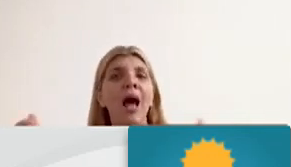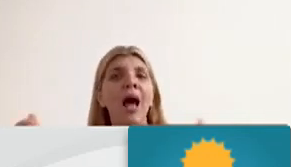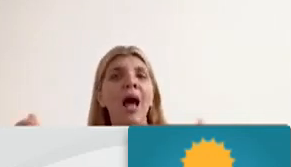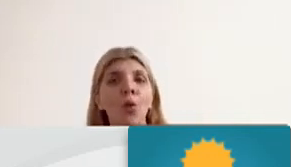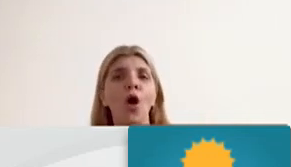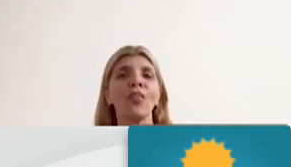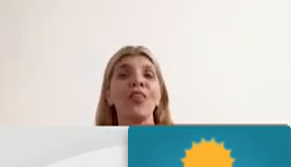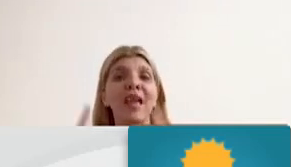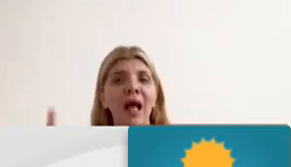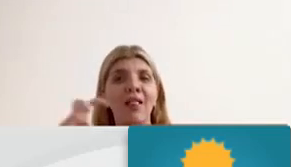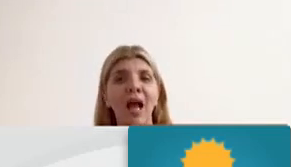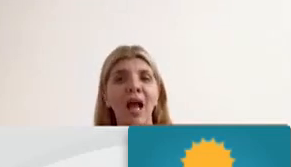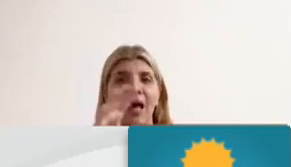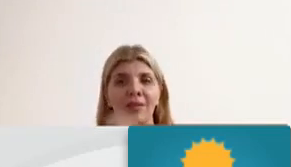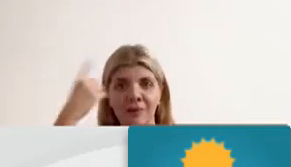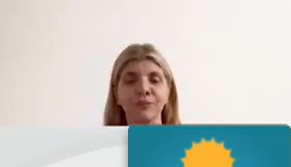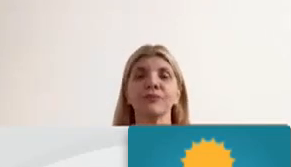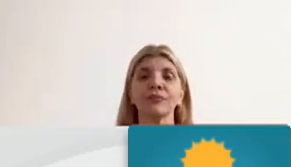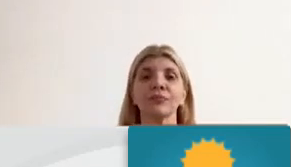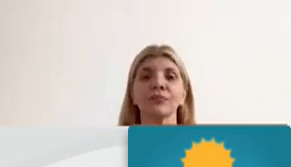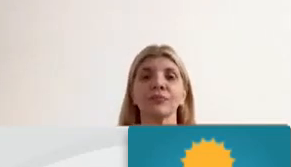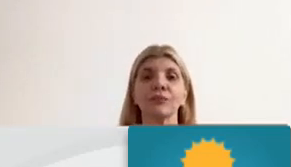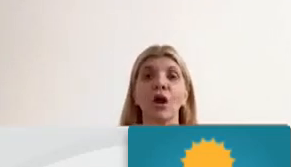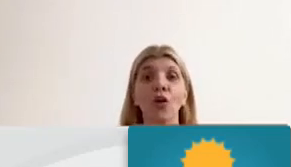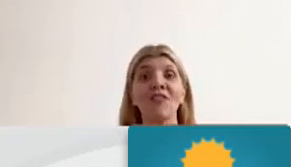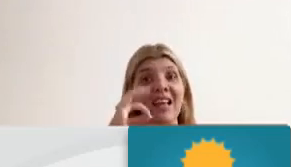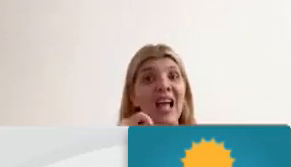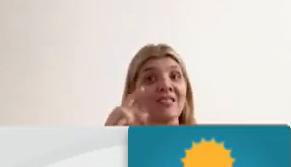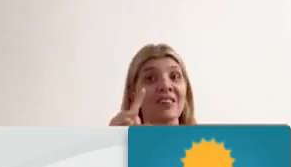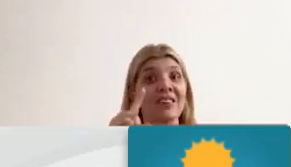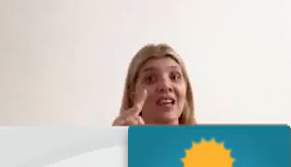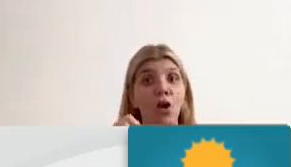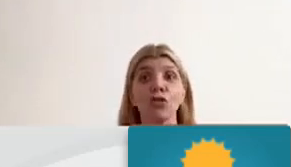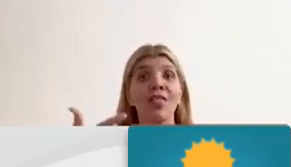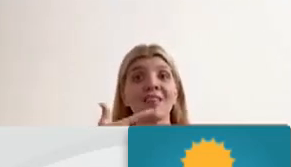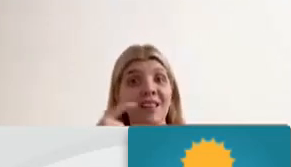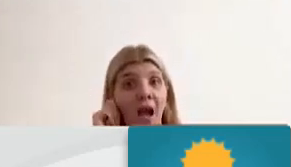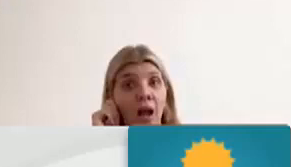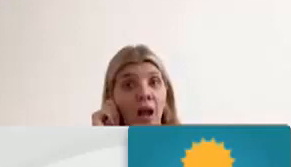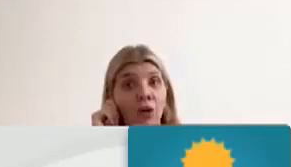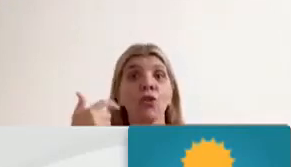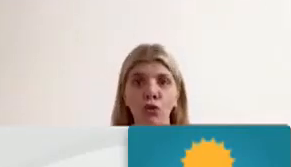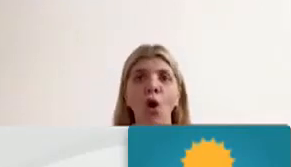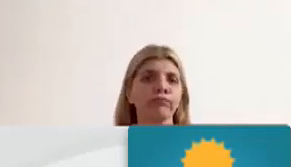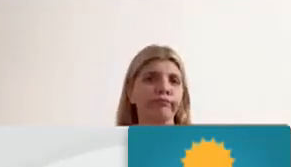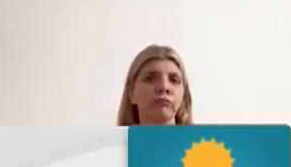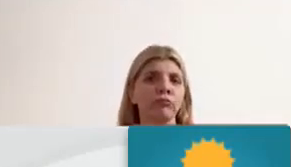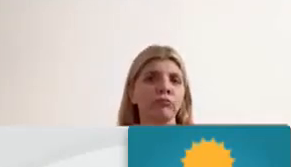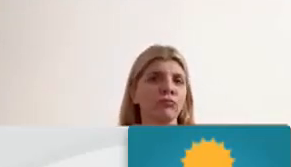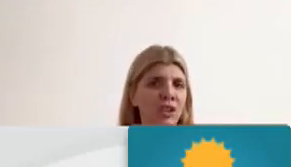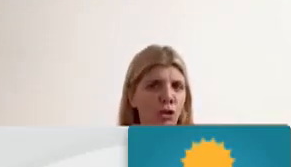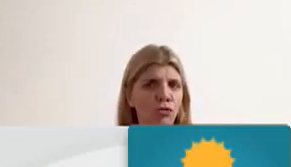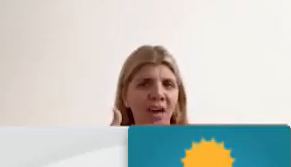los inventos que ayuda a personas con discapacidad. La tecnología que, afortunadamente, está al servicio, Al servicio del bien.